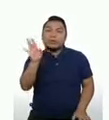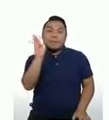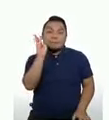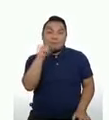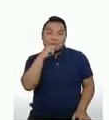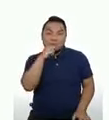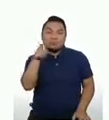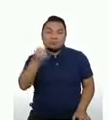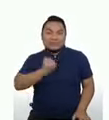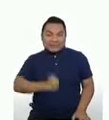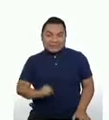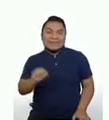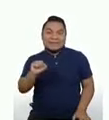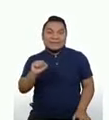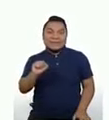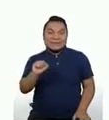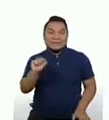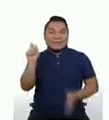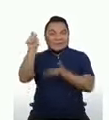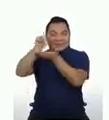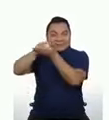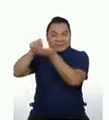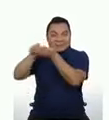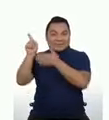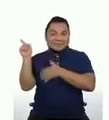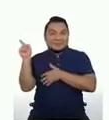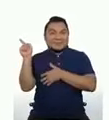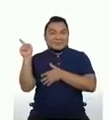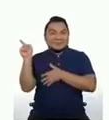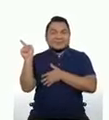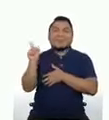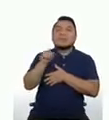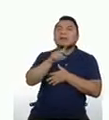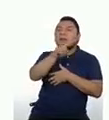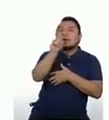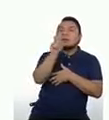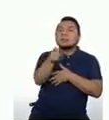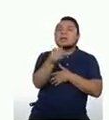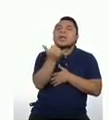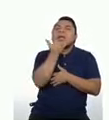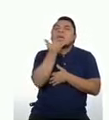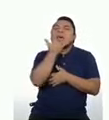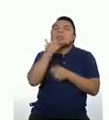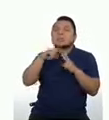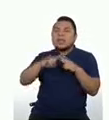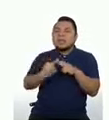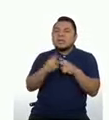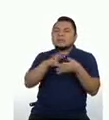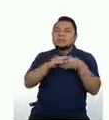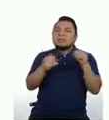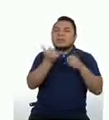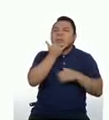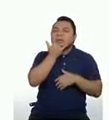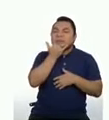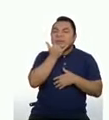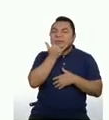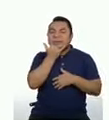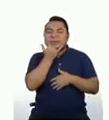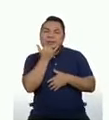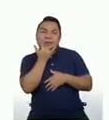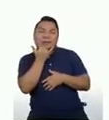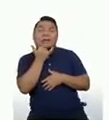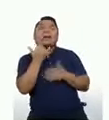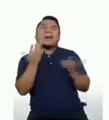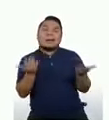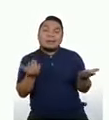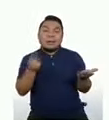mujer y sus hijos. ¿Qué está pasando al inicio de la historia? Lo que